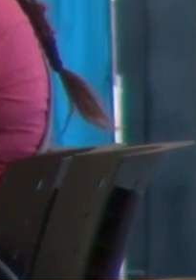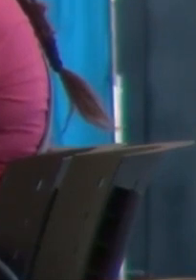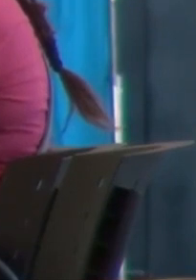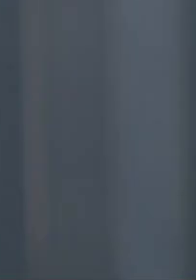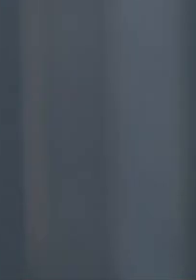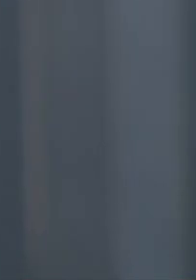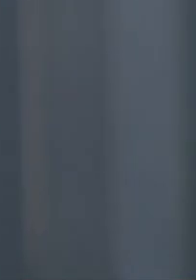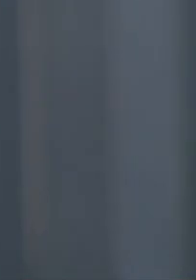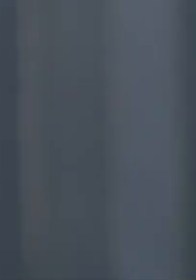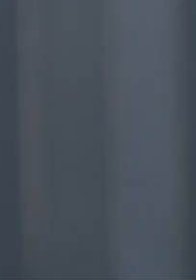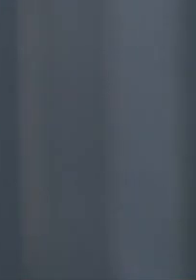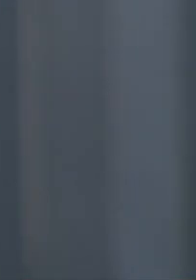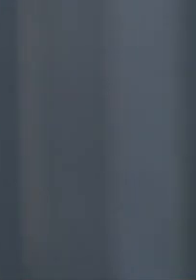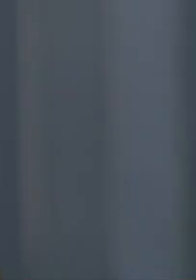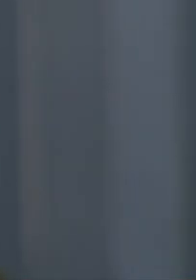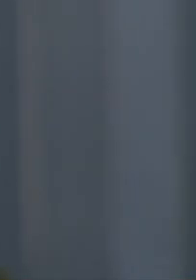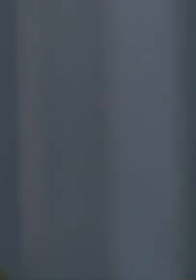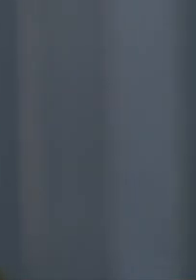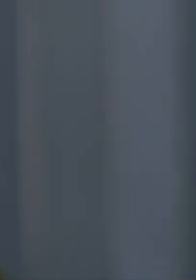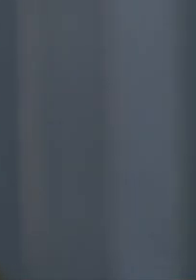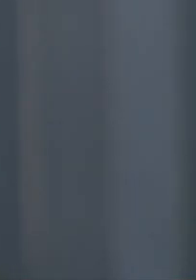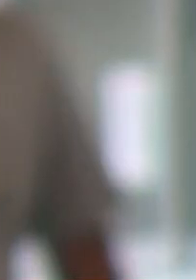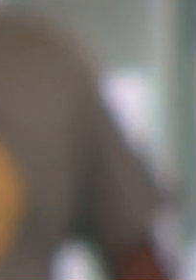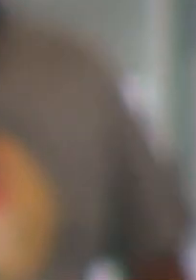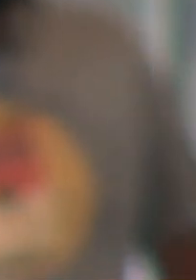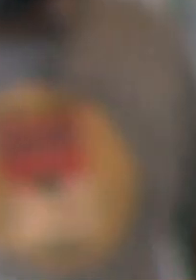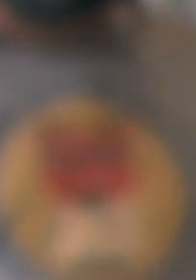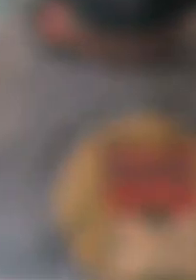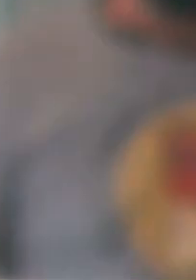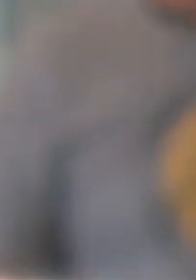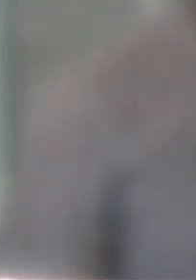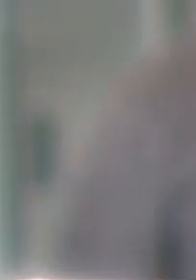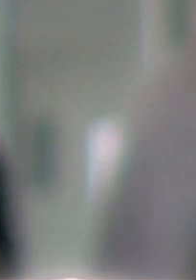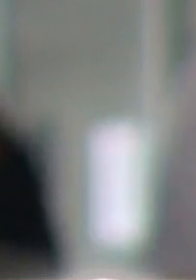dar las últimas cifras. Tenemos entonces